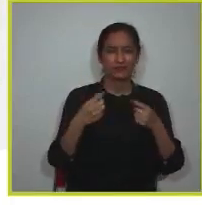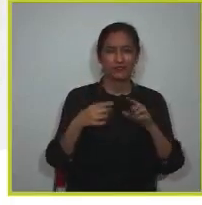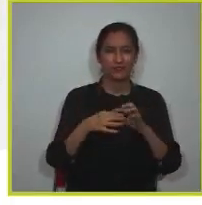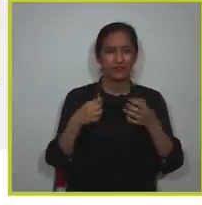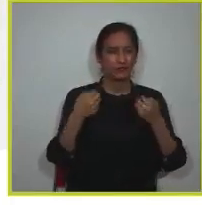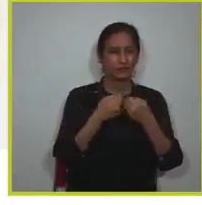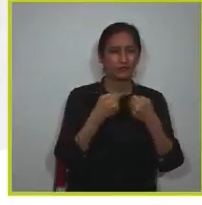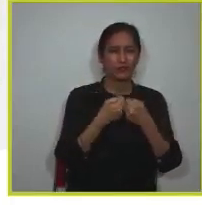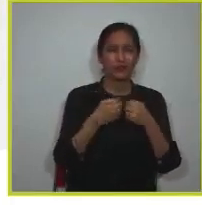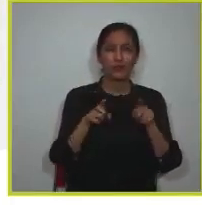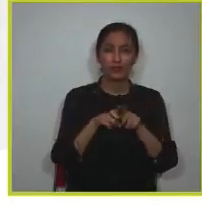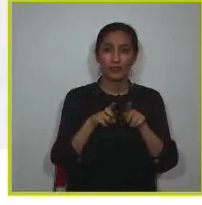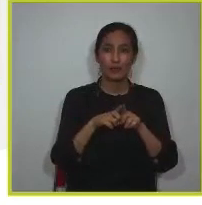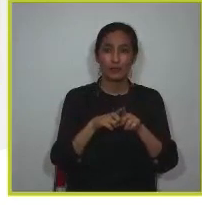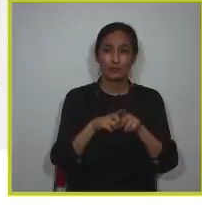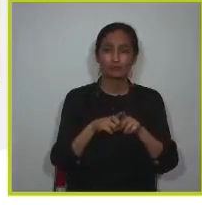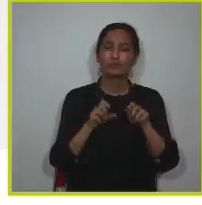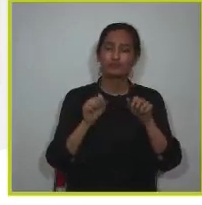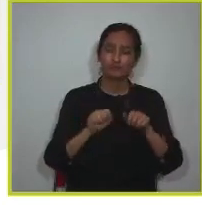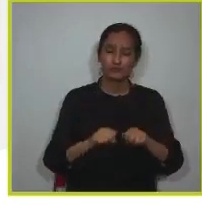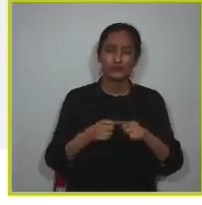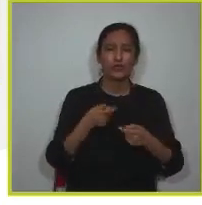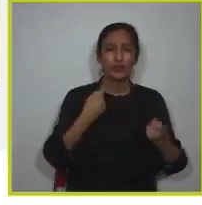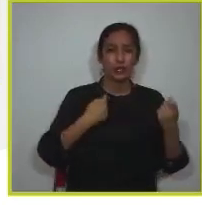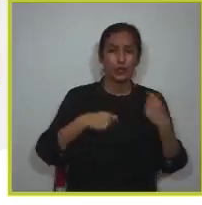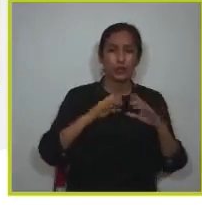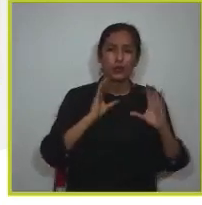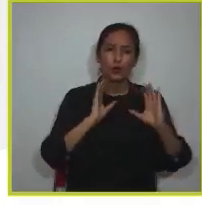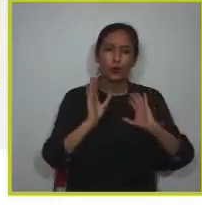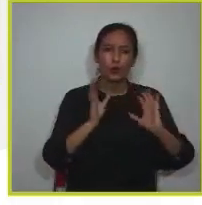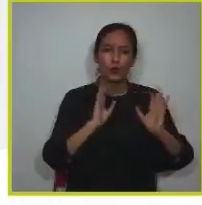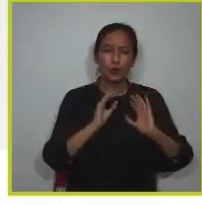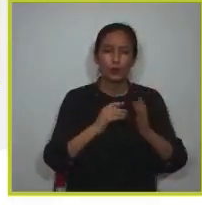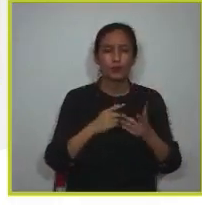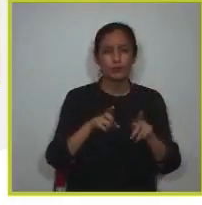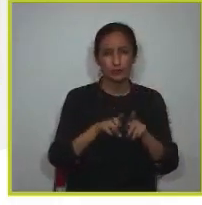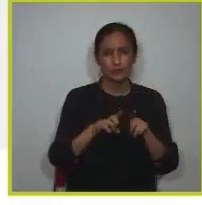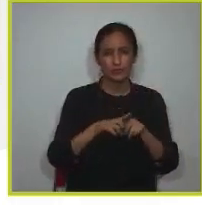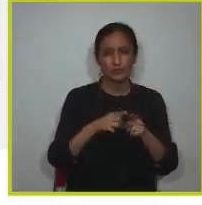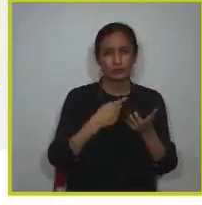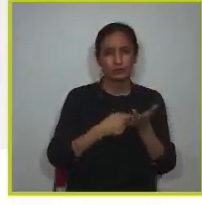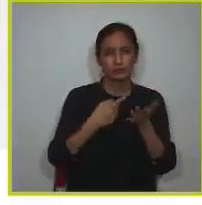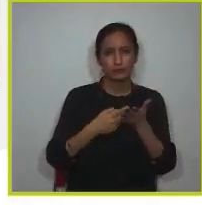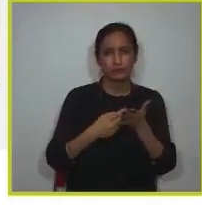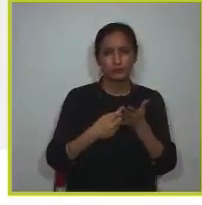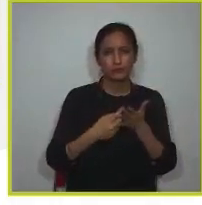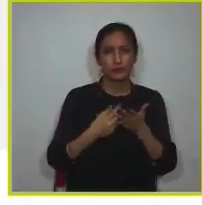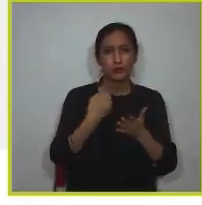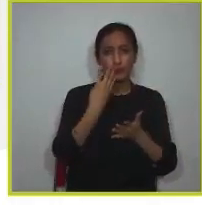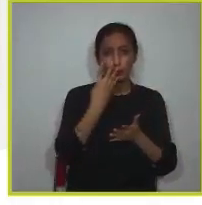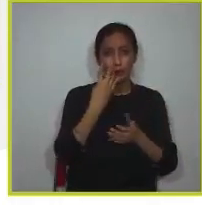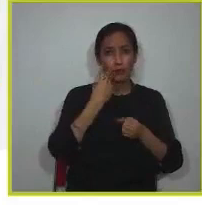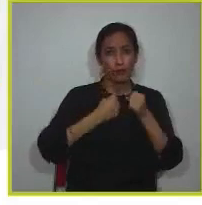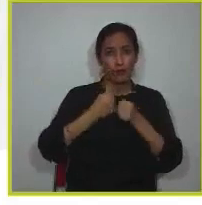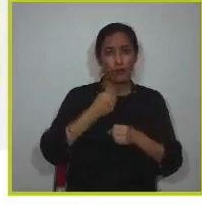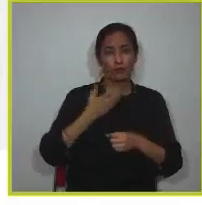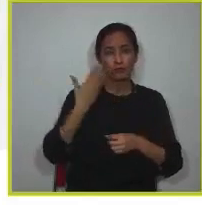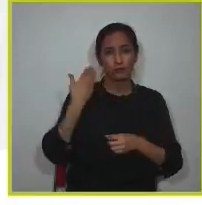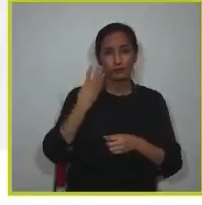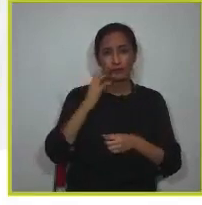conflicto pero también de negociación y diálogo en los en las casi últimas cuatro décadas